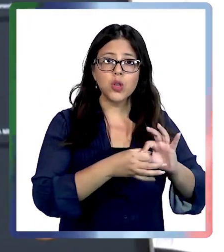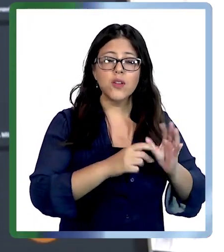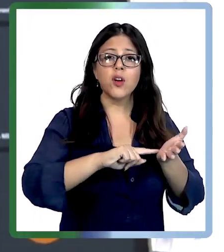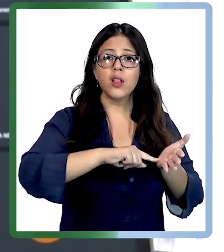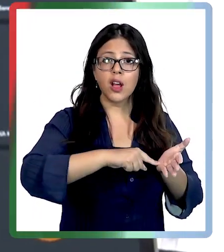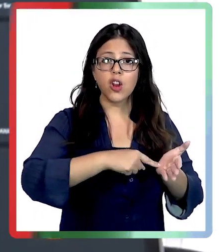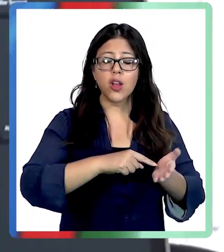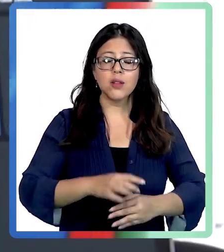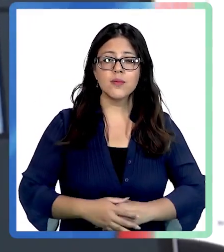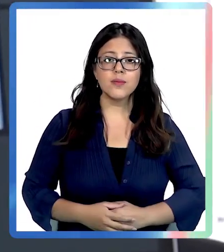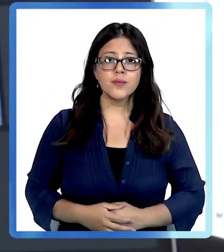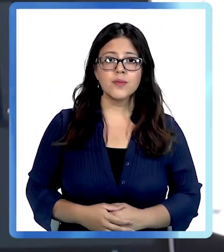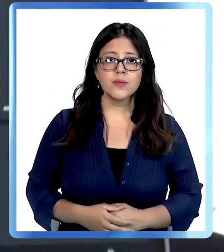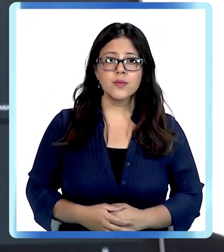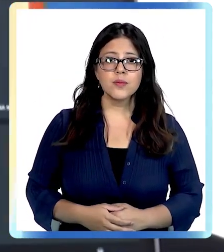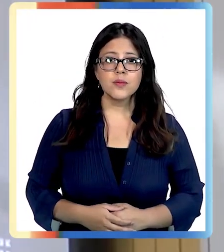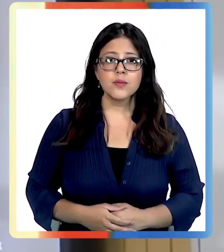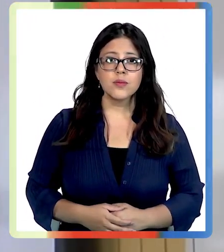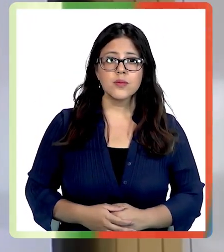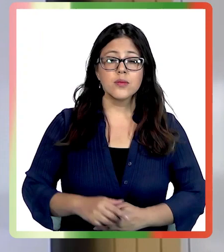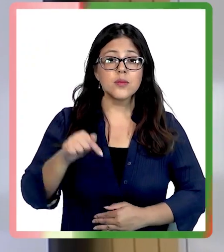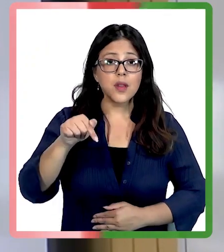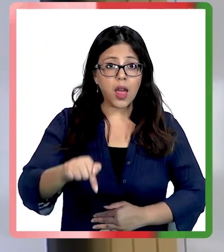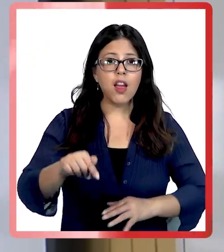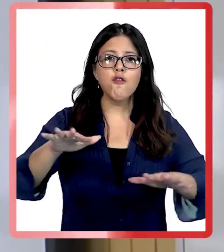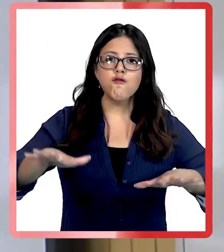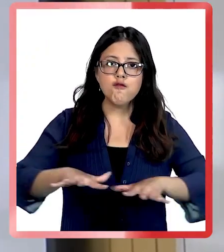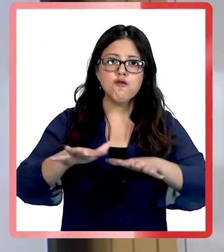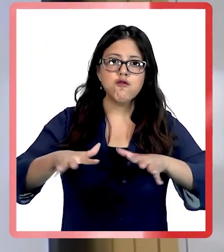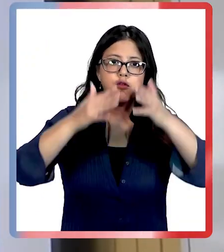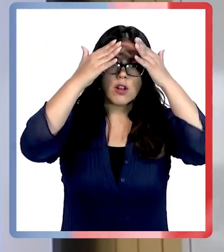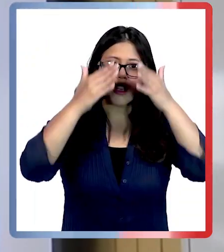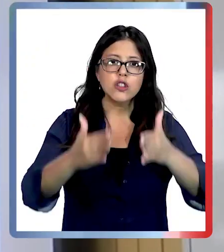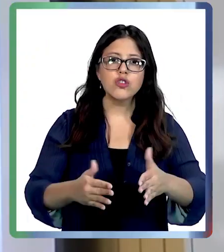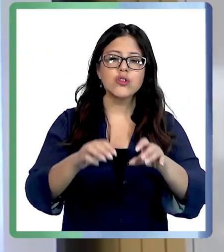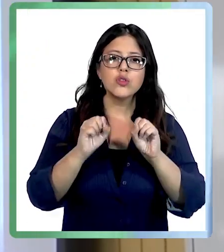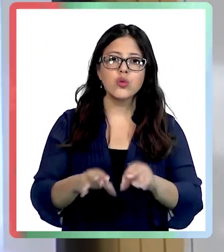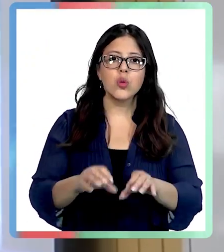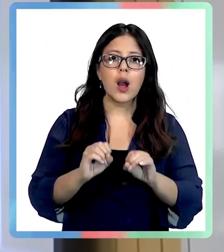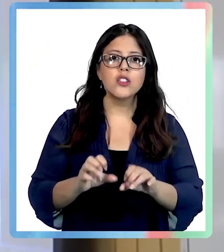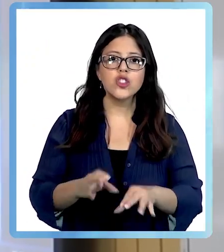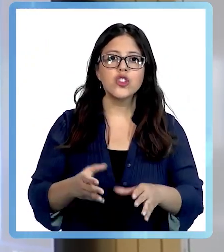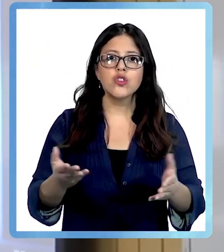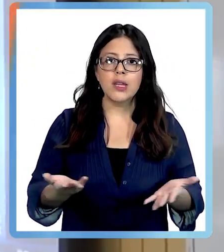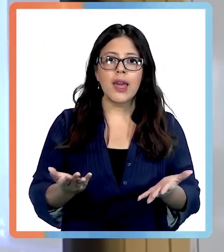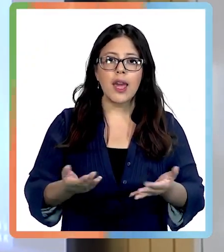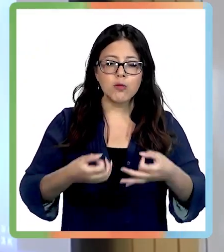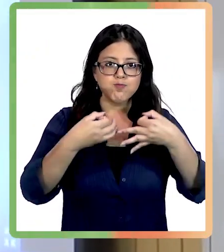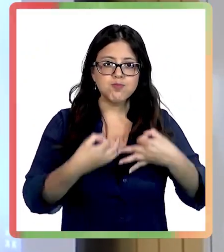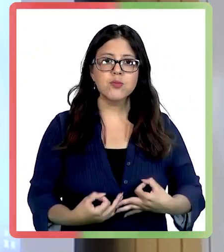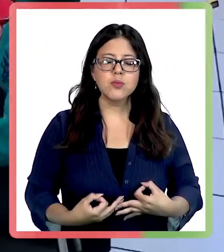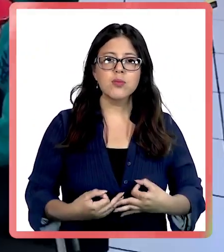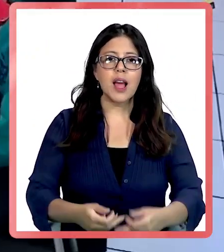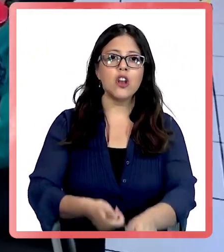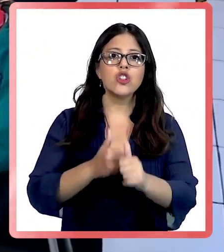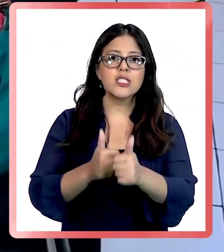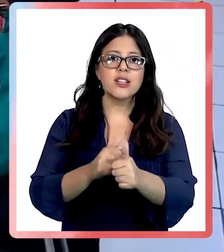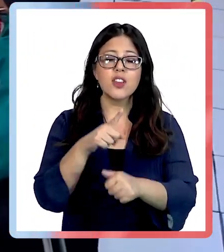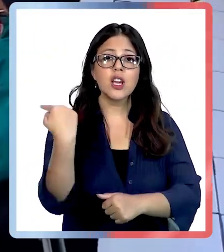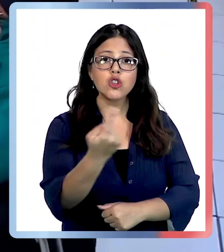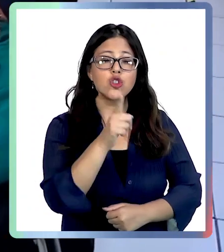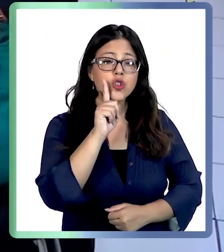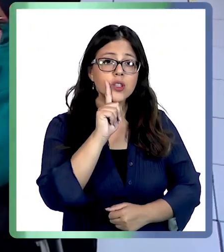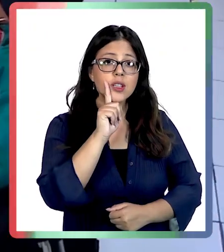esfuerzo y un foco en que la educación sea cada vez más pertinente a los desafíos que tenemos en este sentido si la pandemia nos dejó